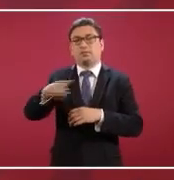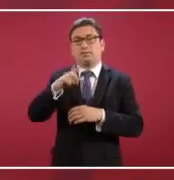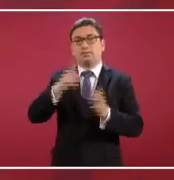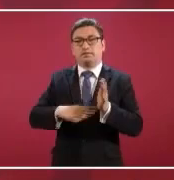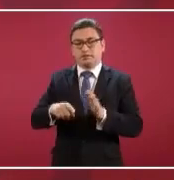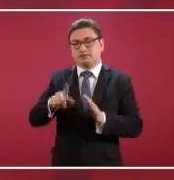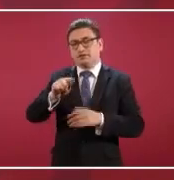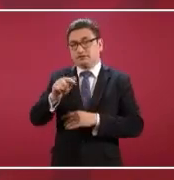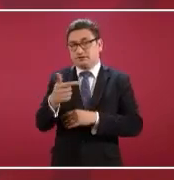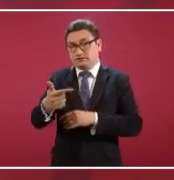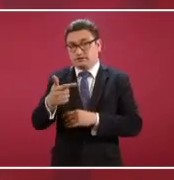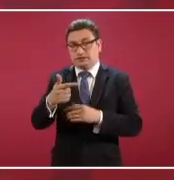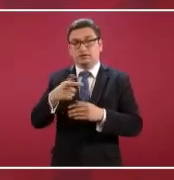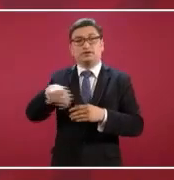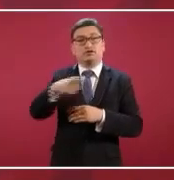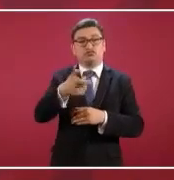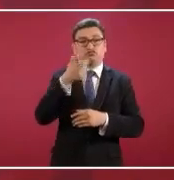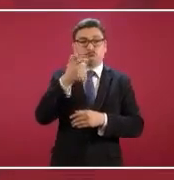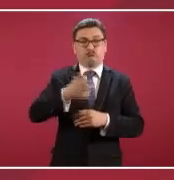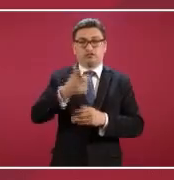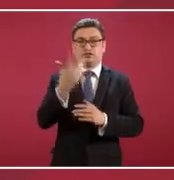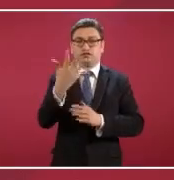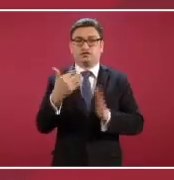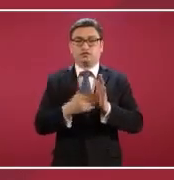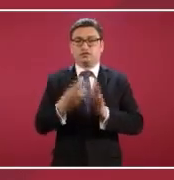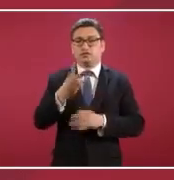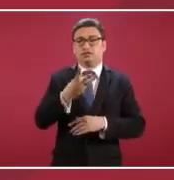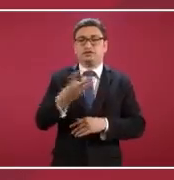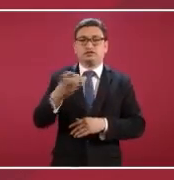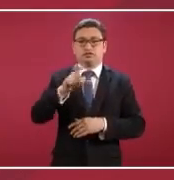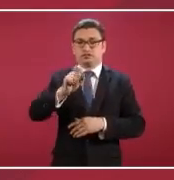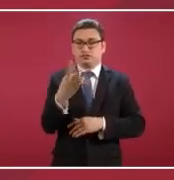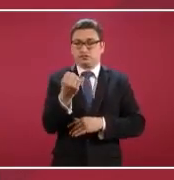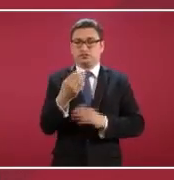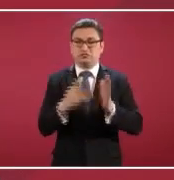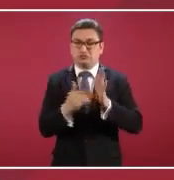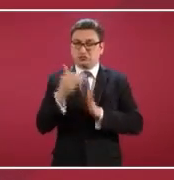ha bloqueado montos por 5.329 millones de pesos.